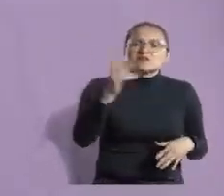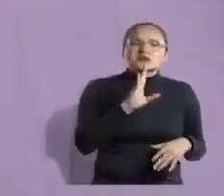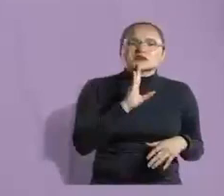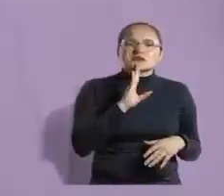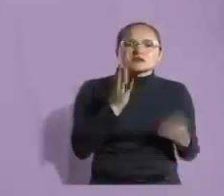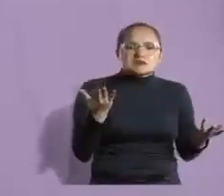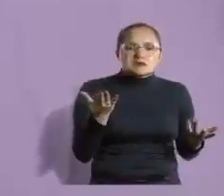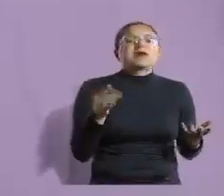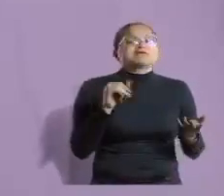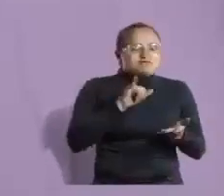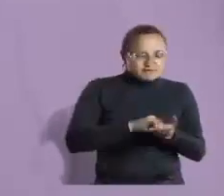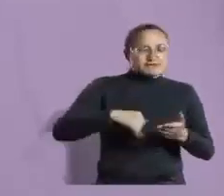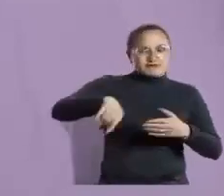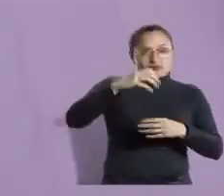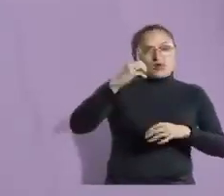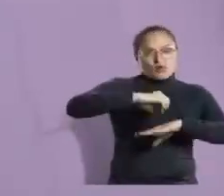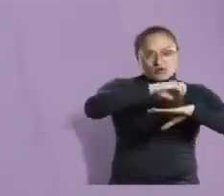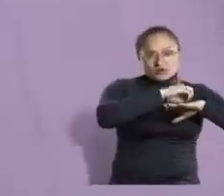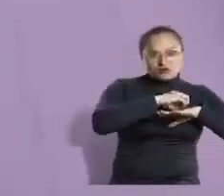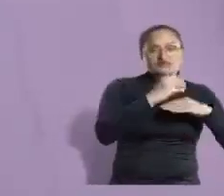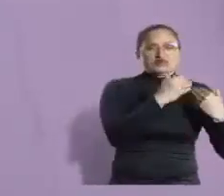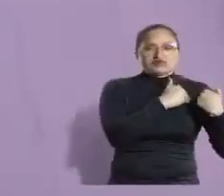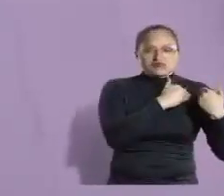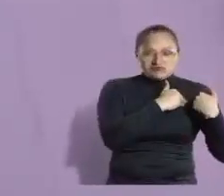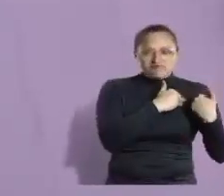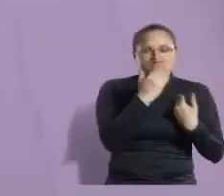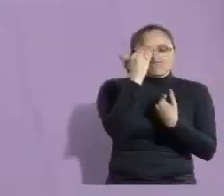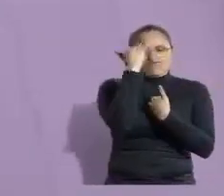como organizaciones también tenemos el deber moral